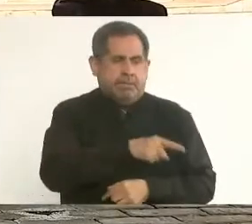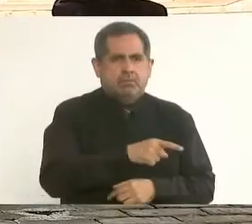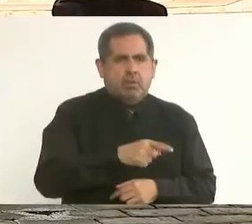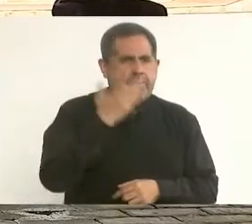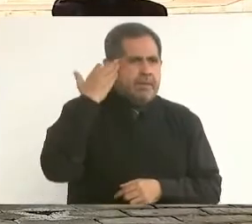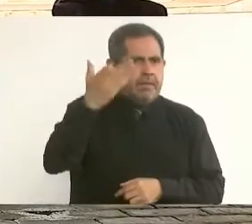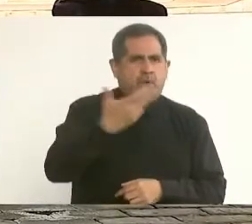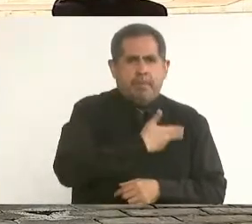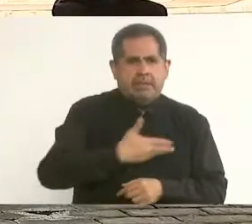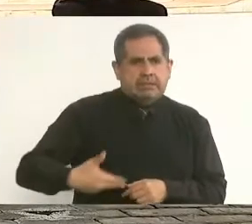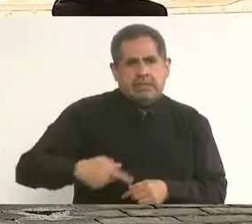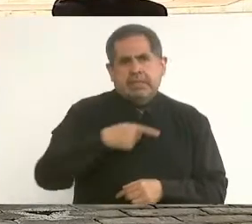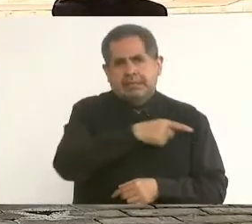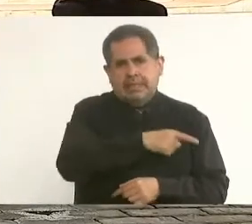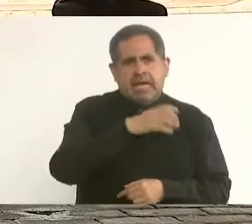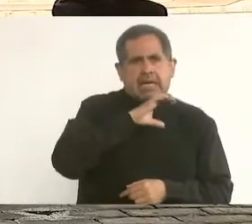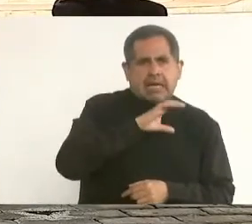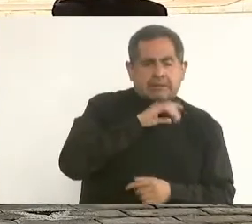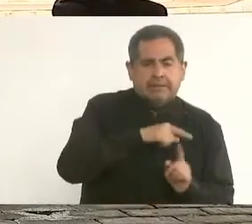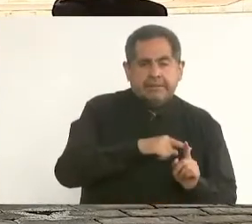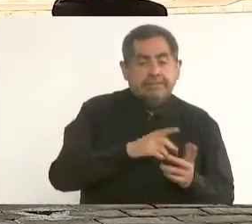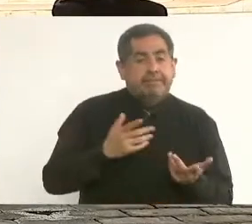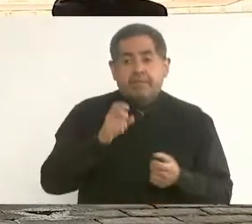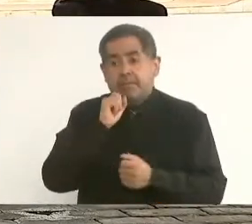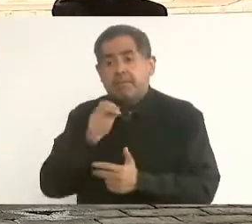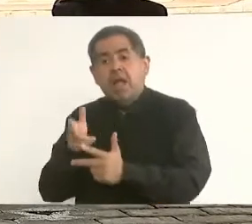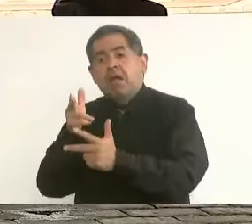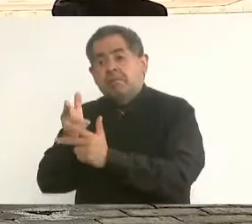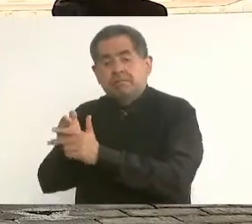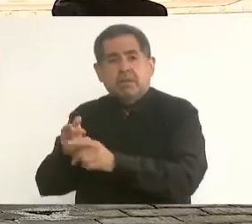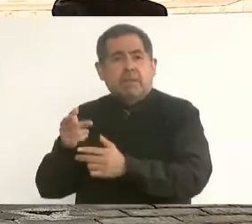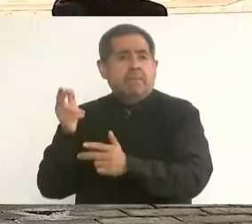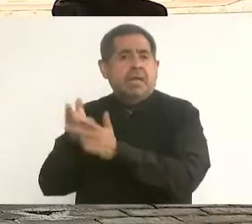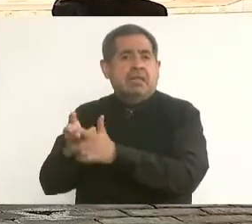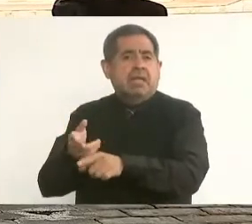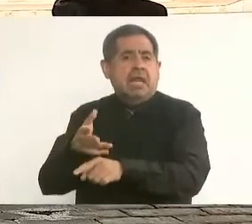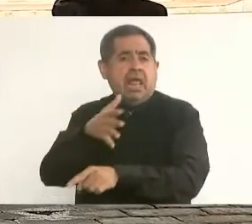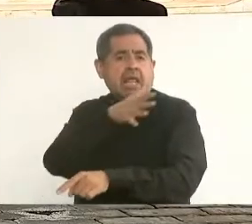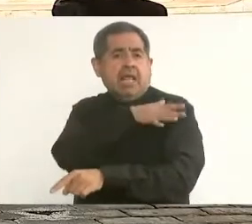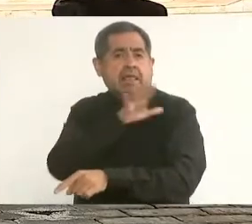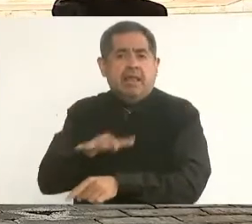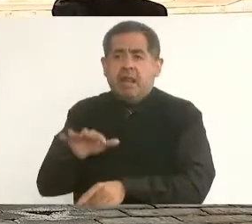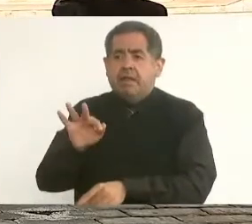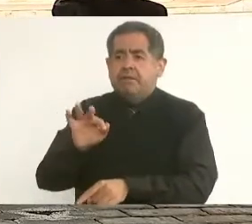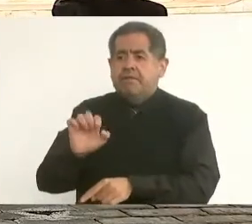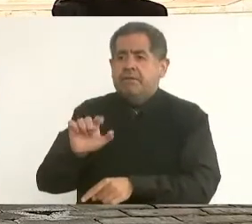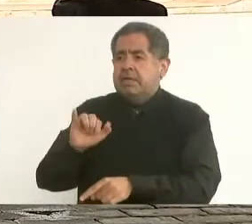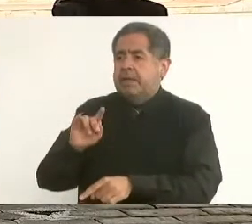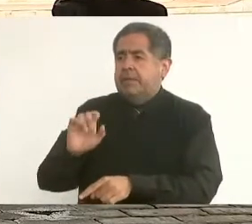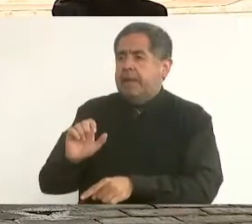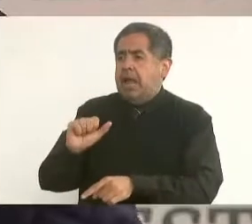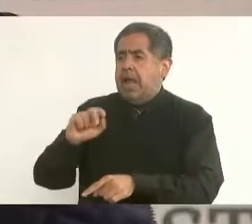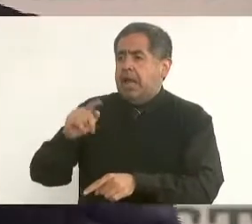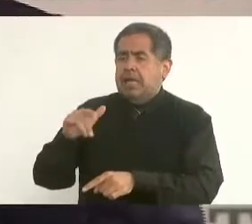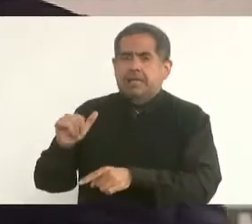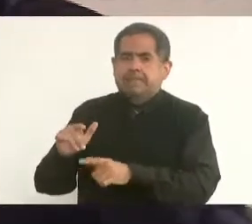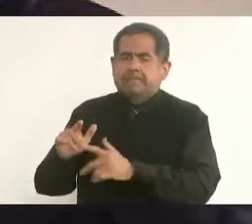cuando se asesinó al general Felipe Ángeles.